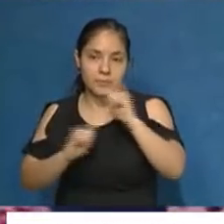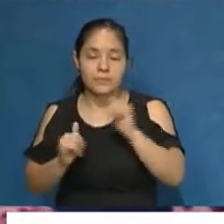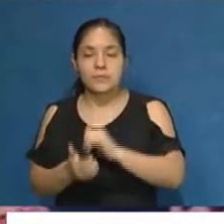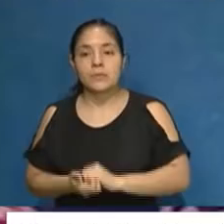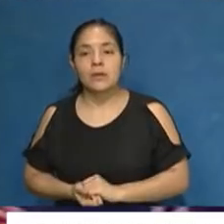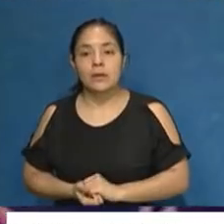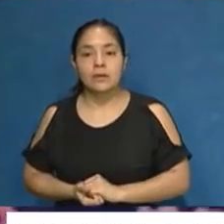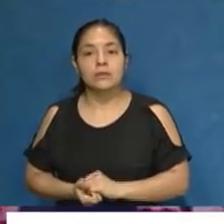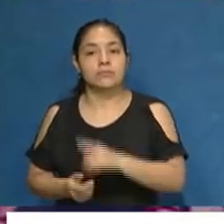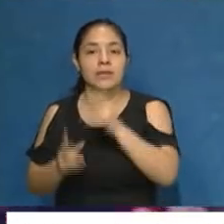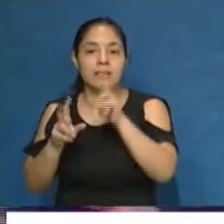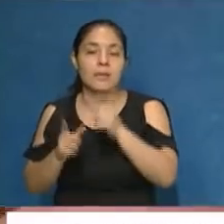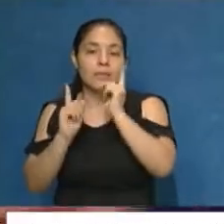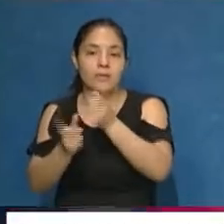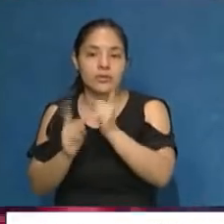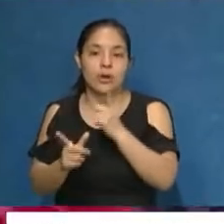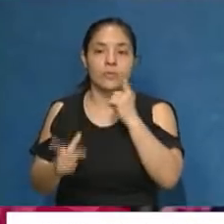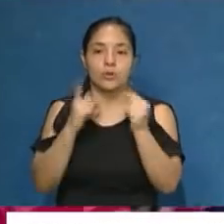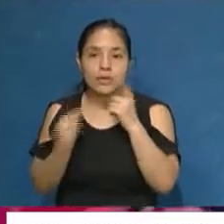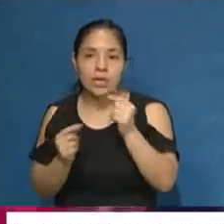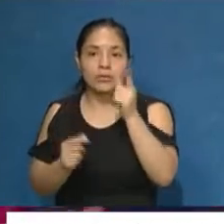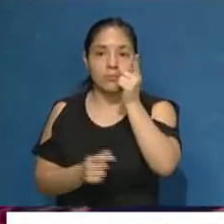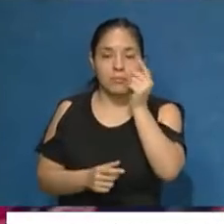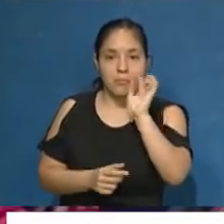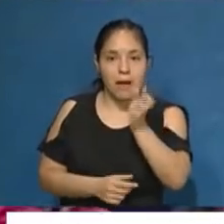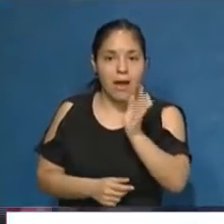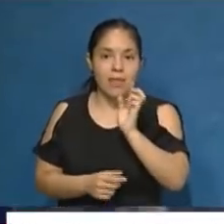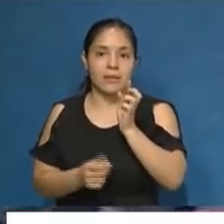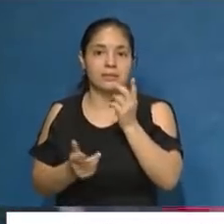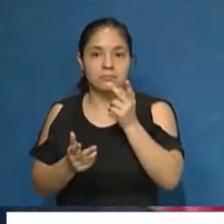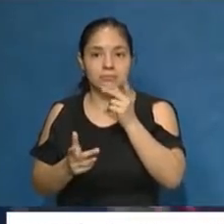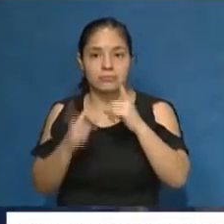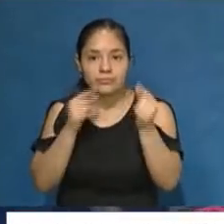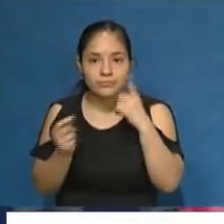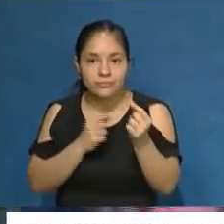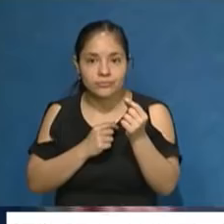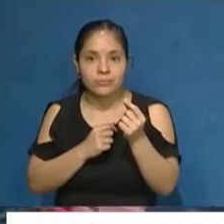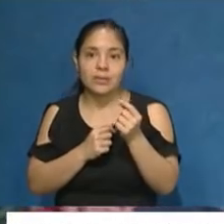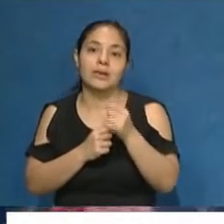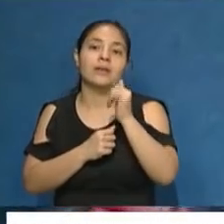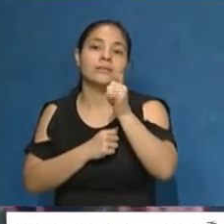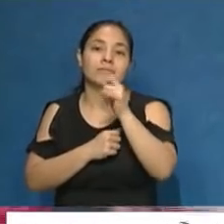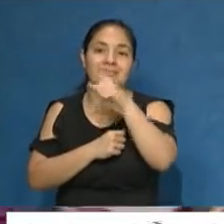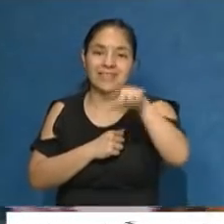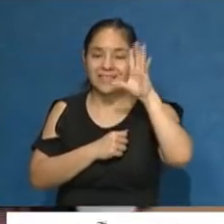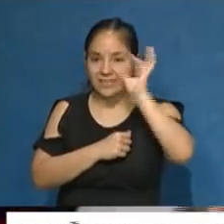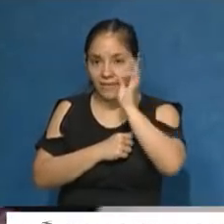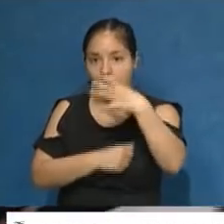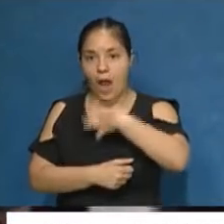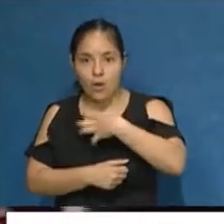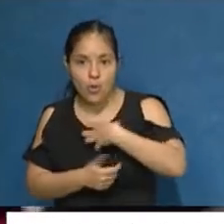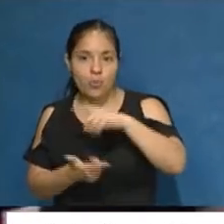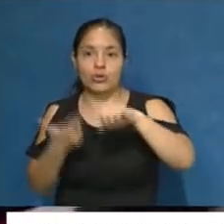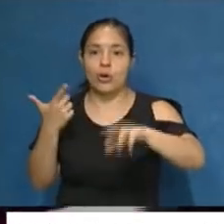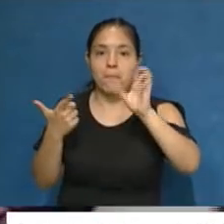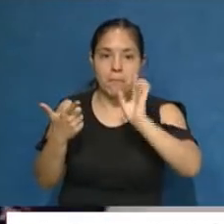con los reclamos docentes, reclamos de los padres, contar un poco el recuento, ¿no? Bueno, ha habido, ustedes saben, planteos de alumnos, planteos de